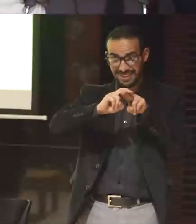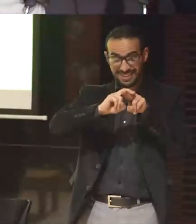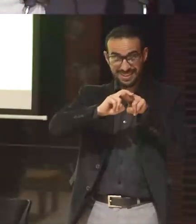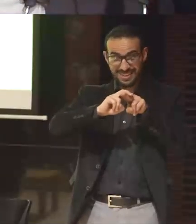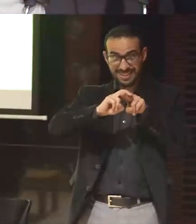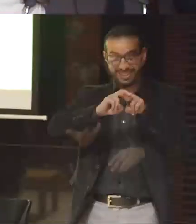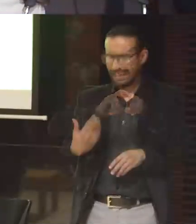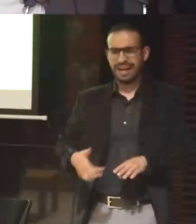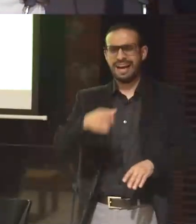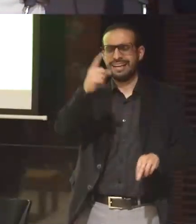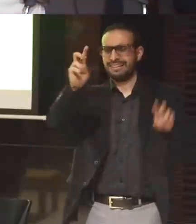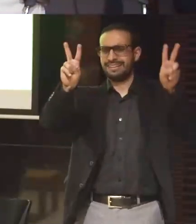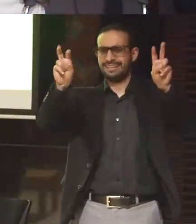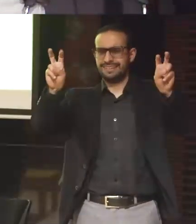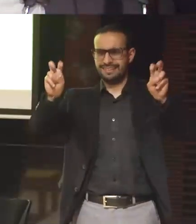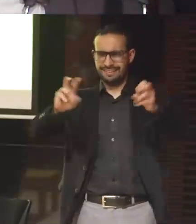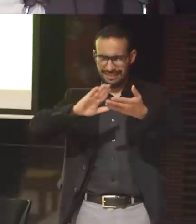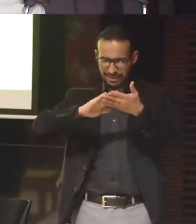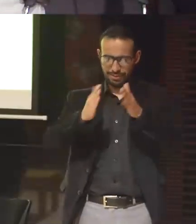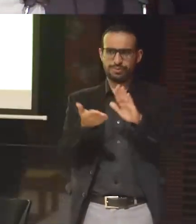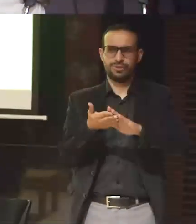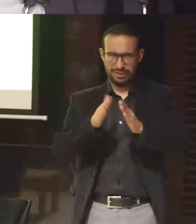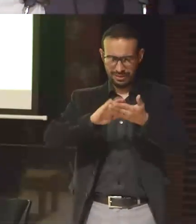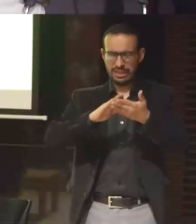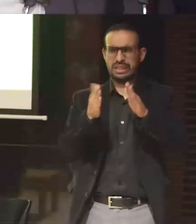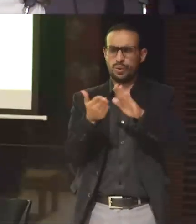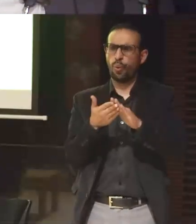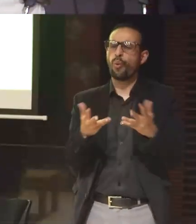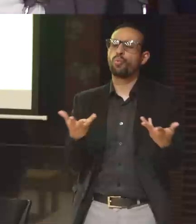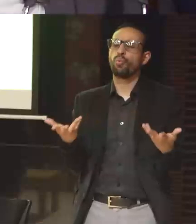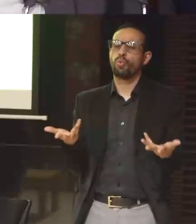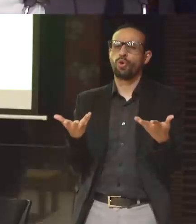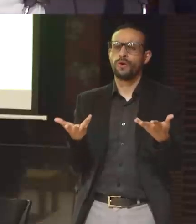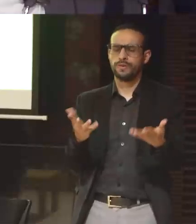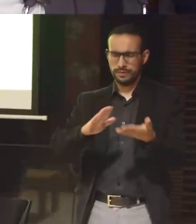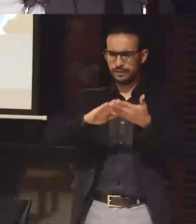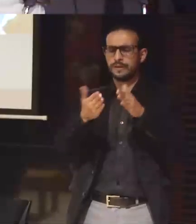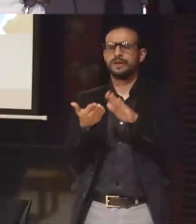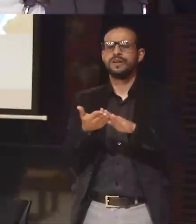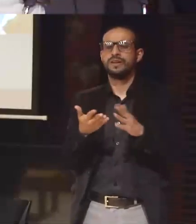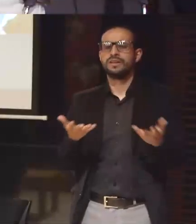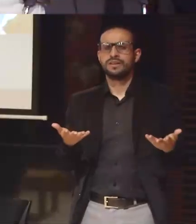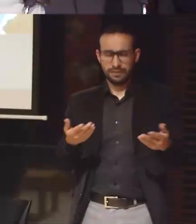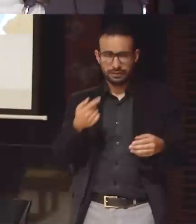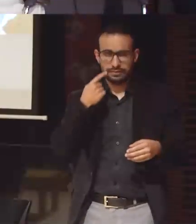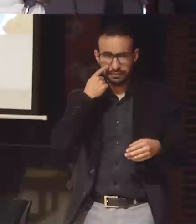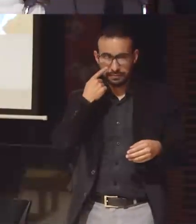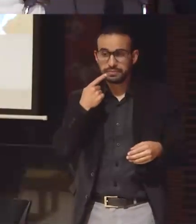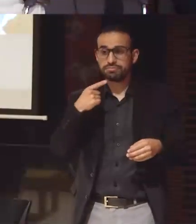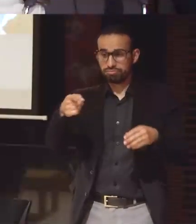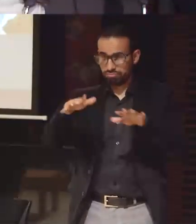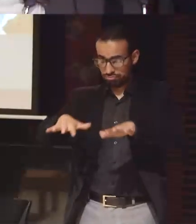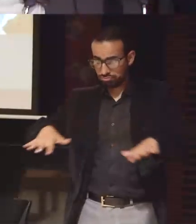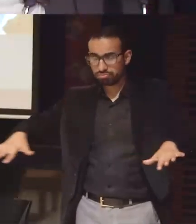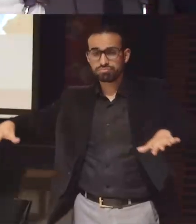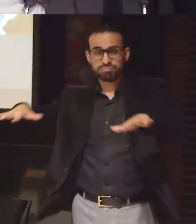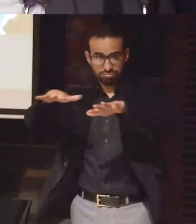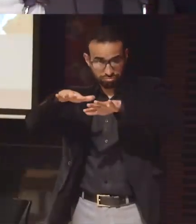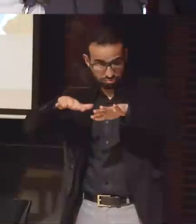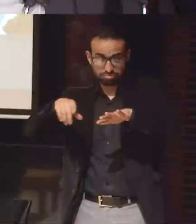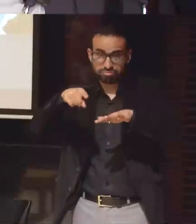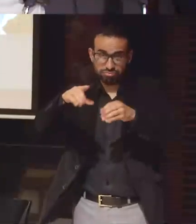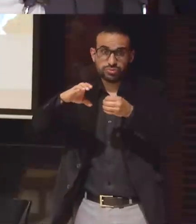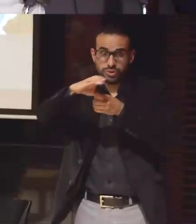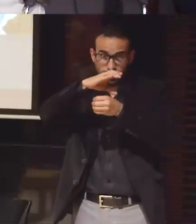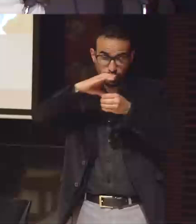Lo comunitario, perfecto. ¿Cómo trabajamos con lo comunitario? Hay espacios, obras o dinámicas de ciudad que generan algo que